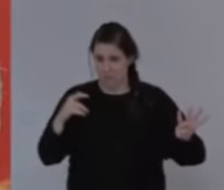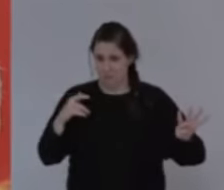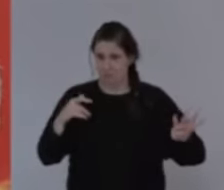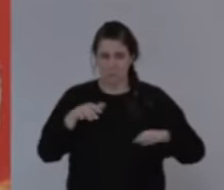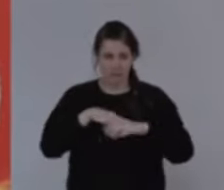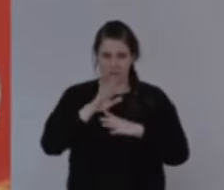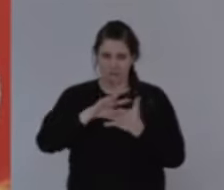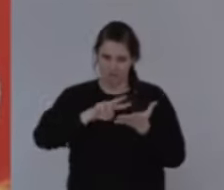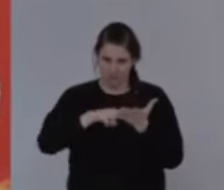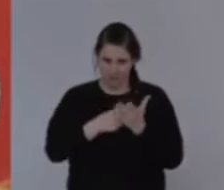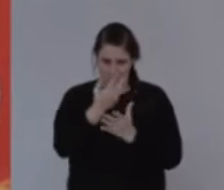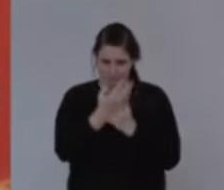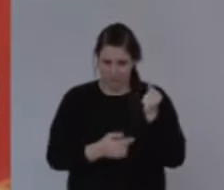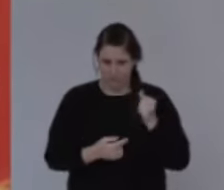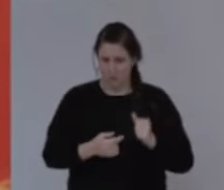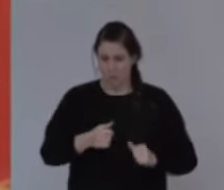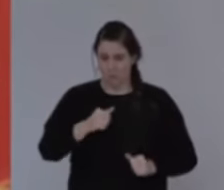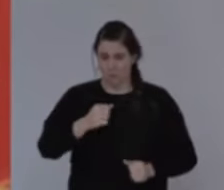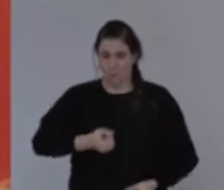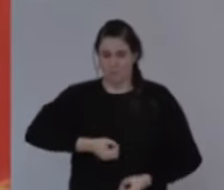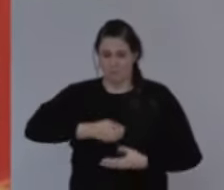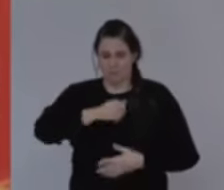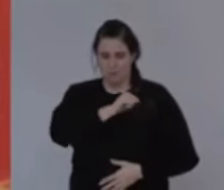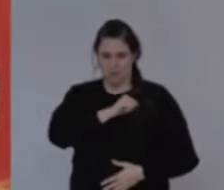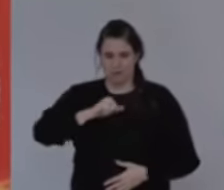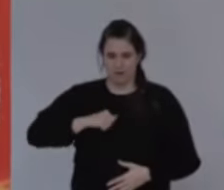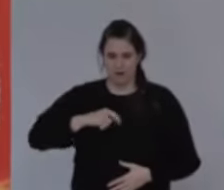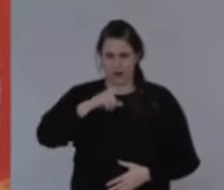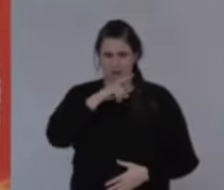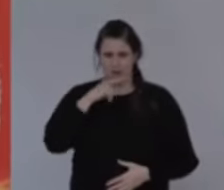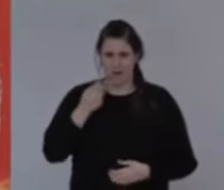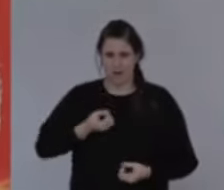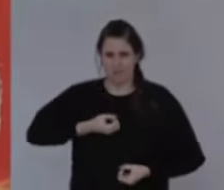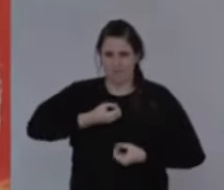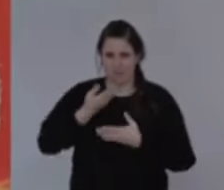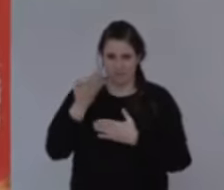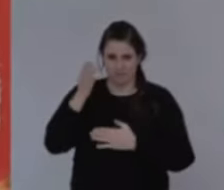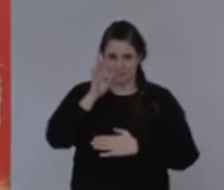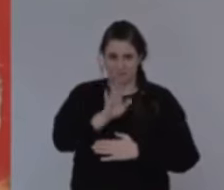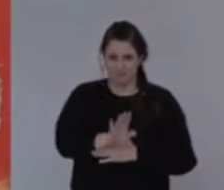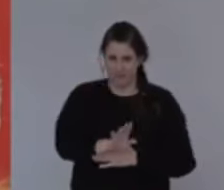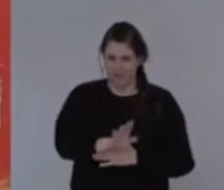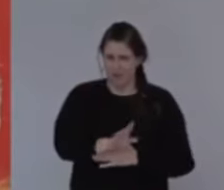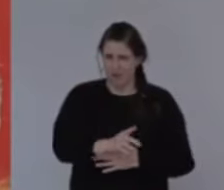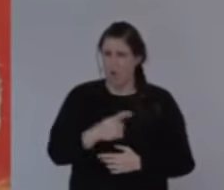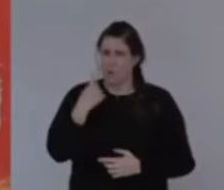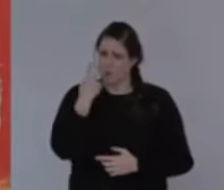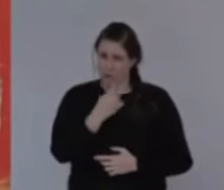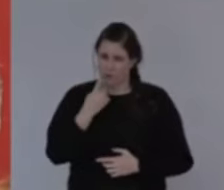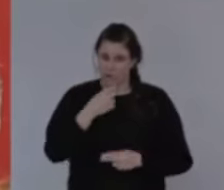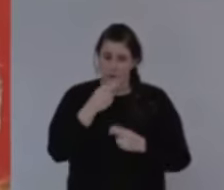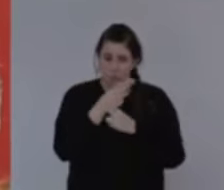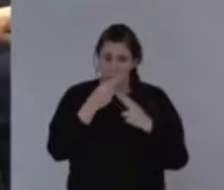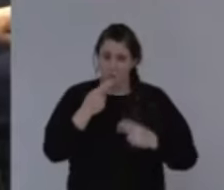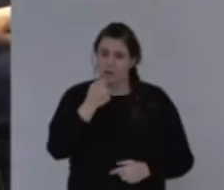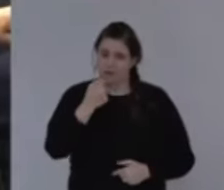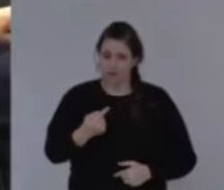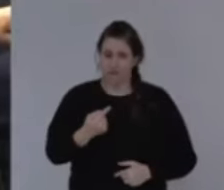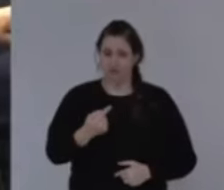dolor, si lo pensáis, es lo que más nos cuesta a los seres humanos, decir en público cuáles son nuestros